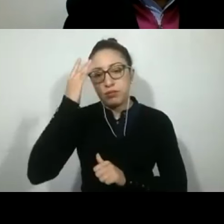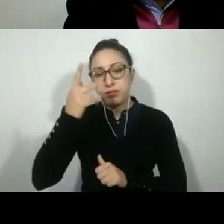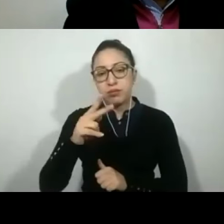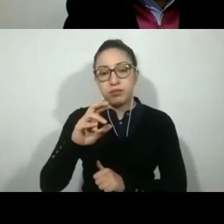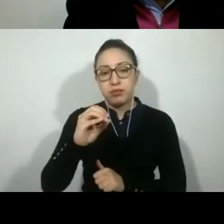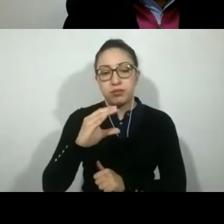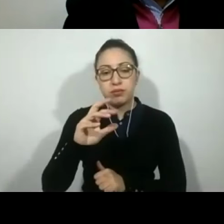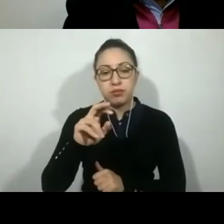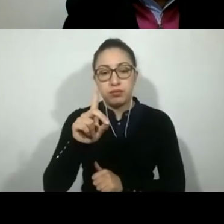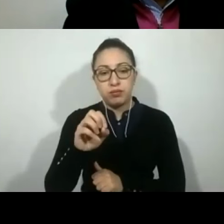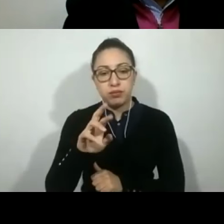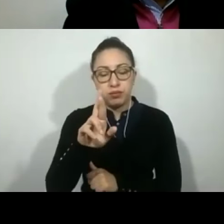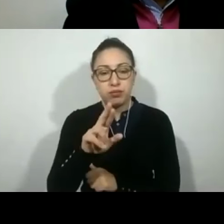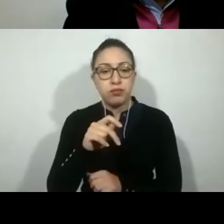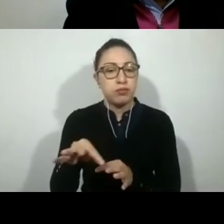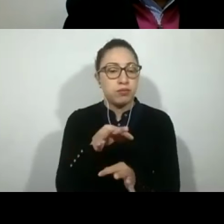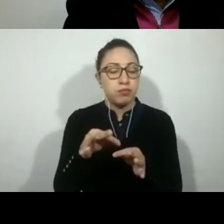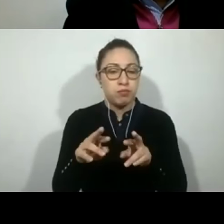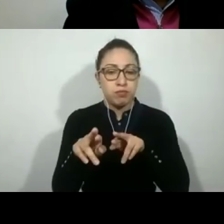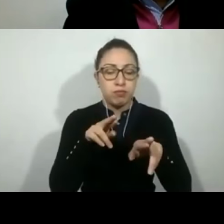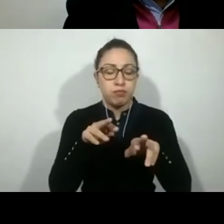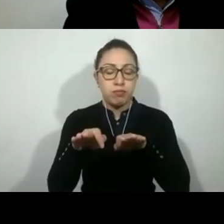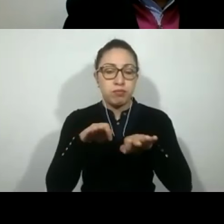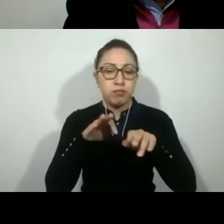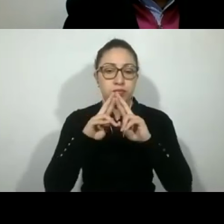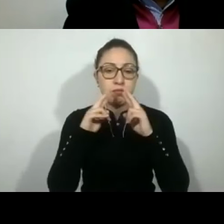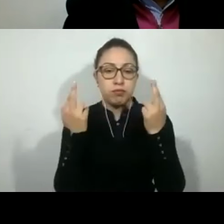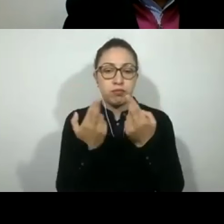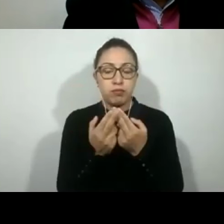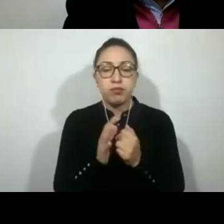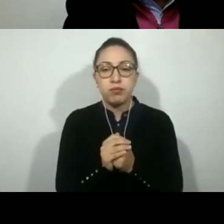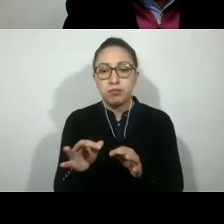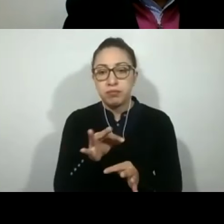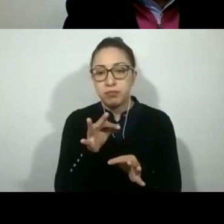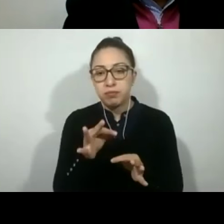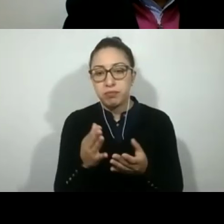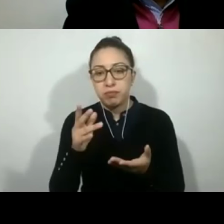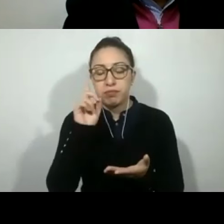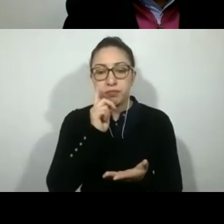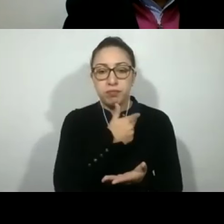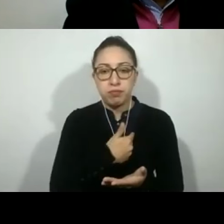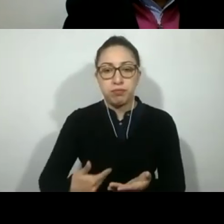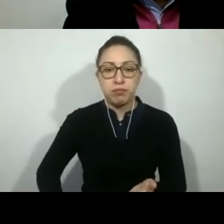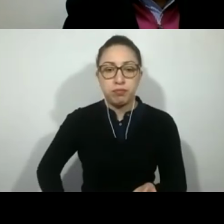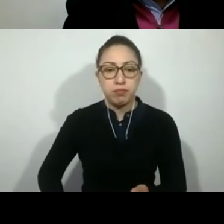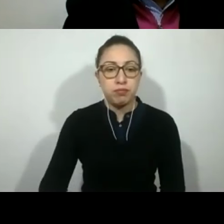terminada la mesa de trabajo. Cumplida su instrucción, diputada presidenta.